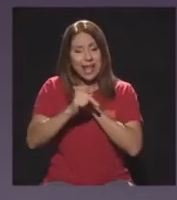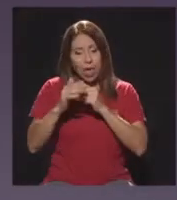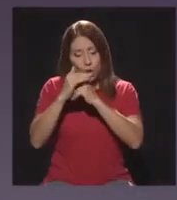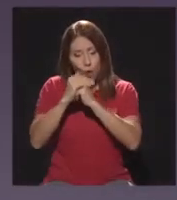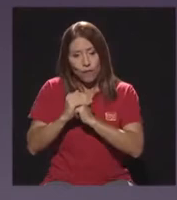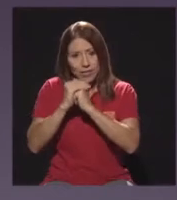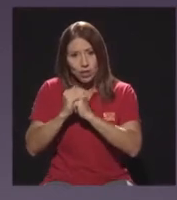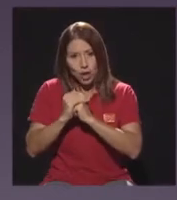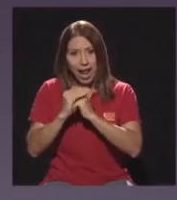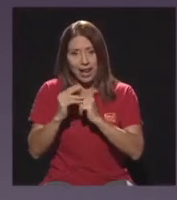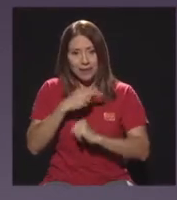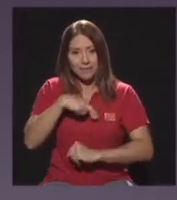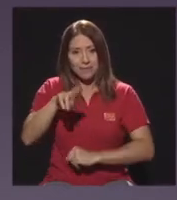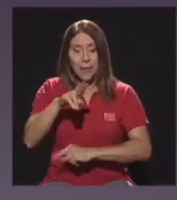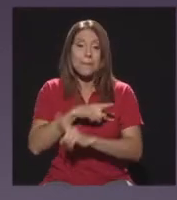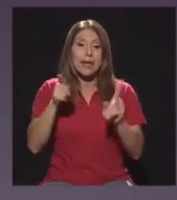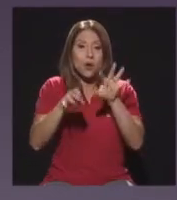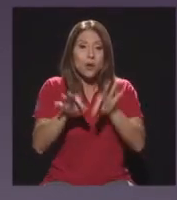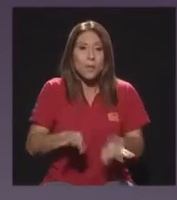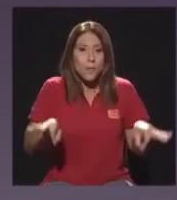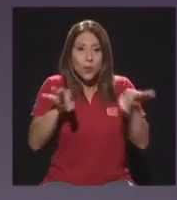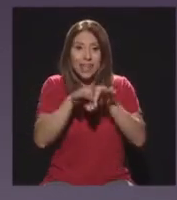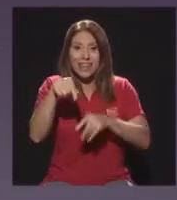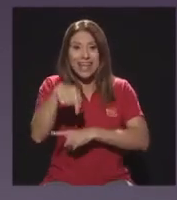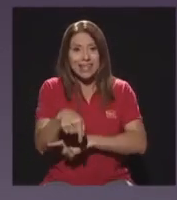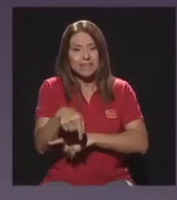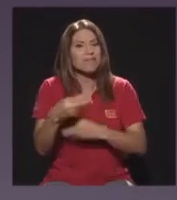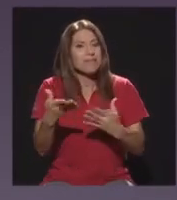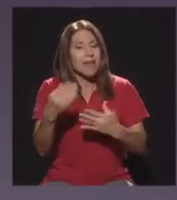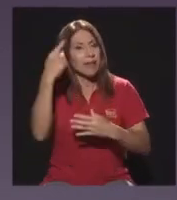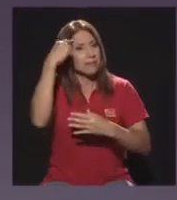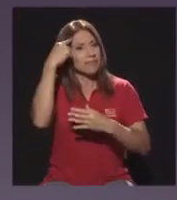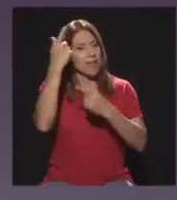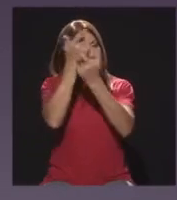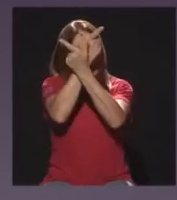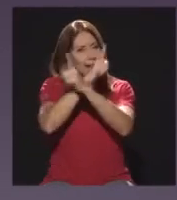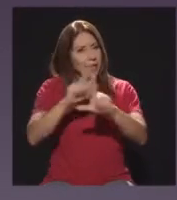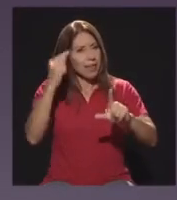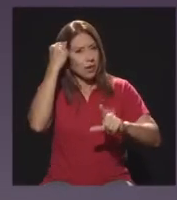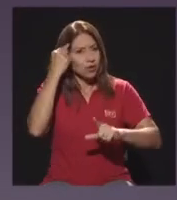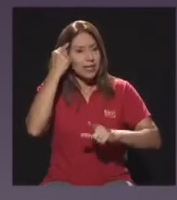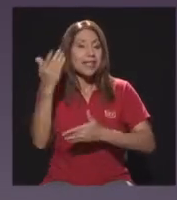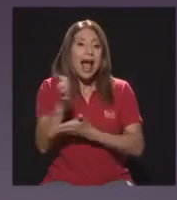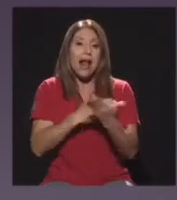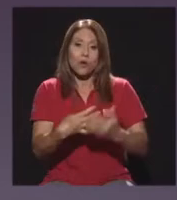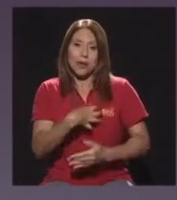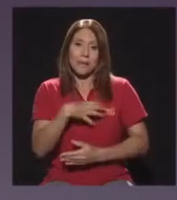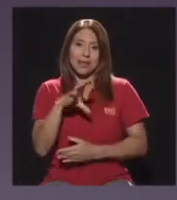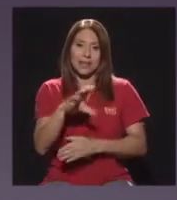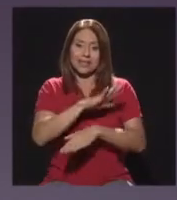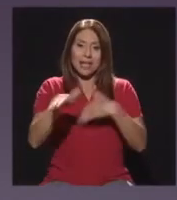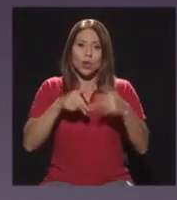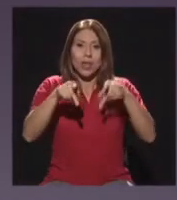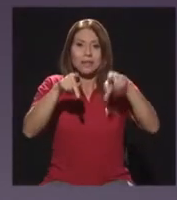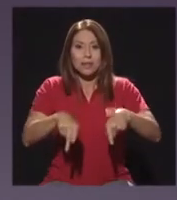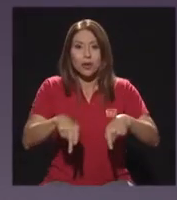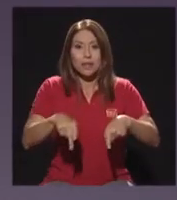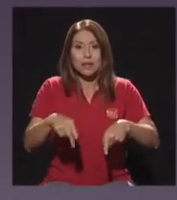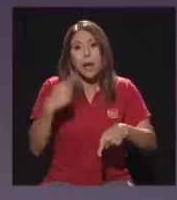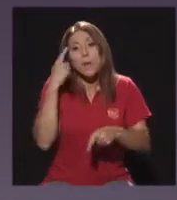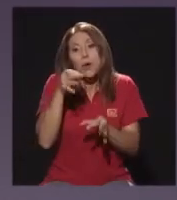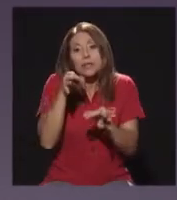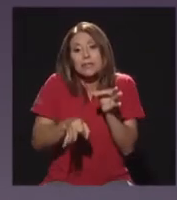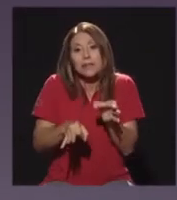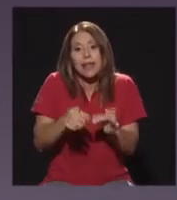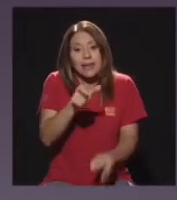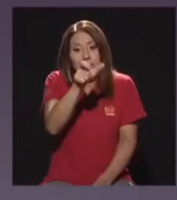importante aquí es que la libertad de conciencia es algo que nos pertenece a todas las personas por sobre el hecho de ser personas verdad